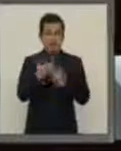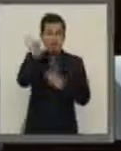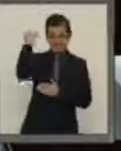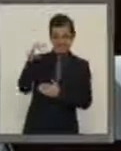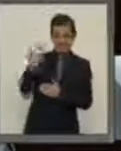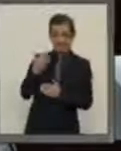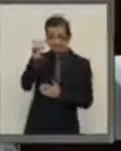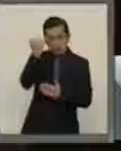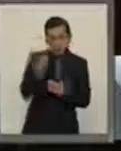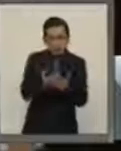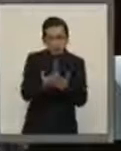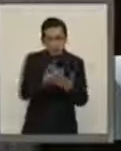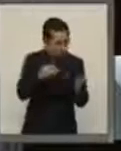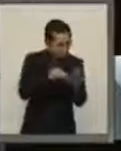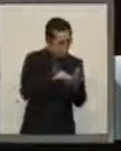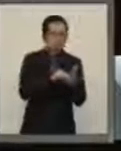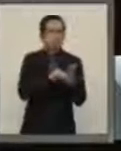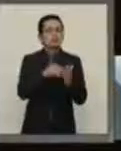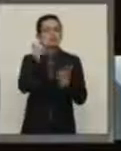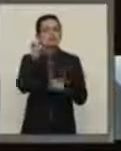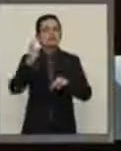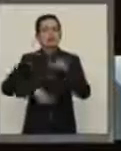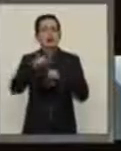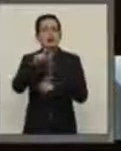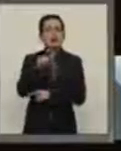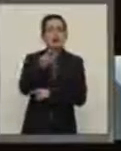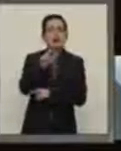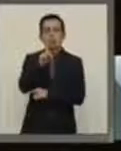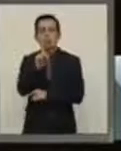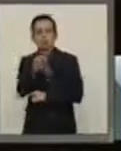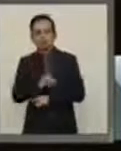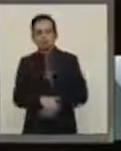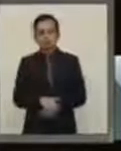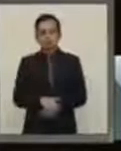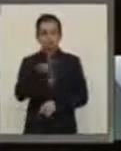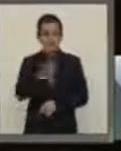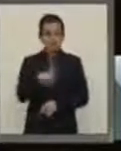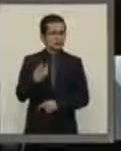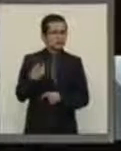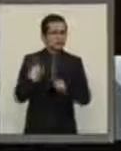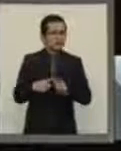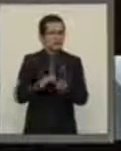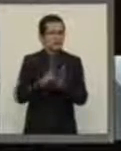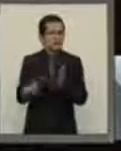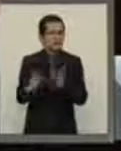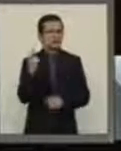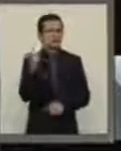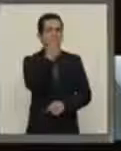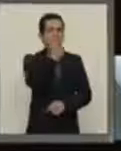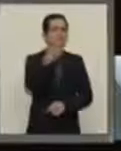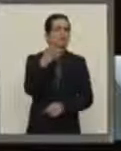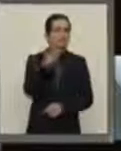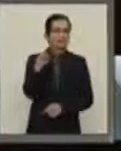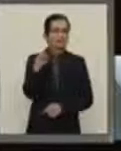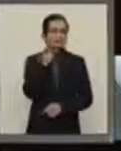laudos. Hay que decir entonces que este es un mérito de los senadores, ya que fue la Cámara